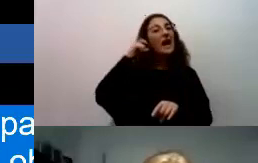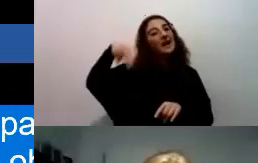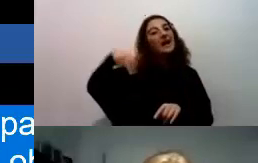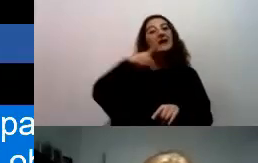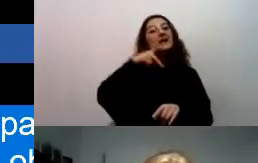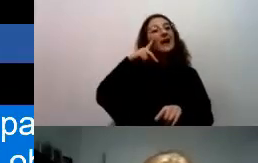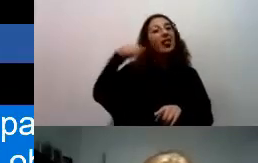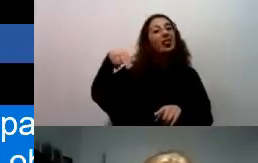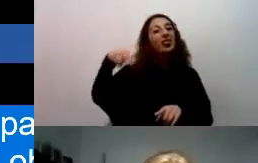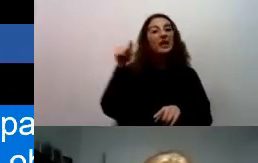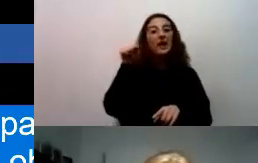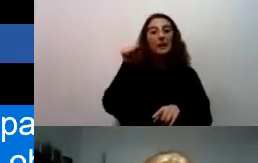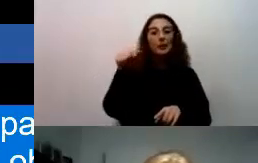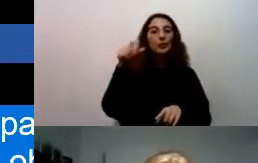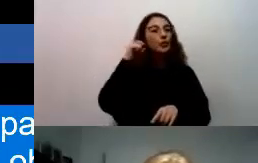transporte/CNRT o al